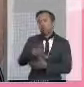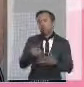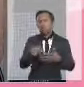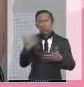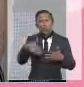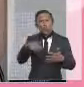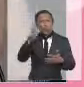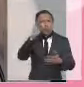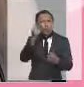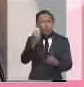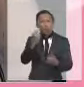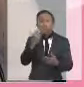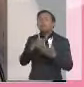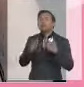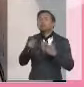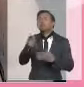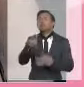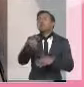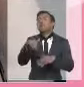al menos a la mitad de la tabla?